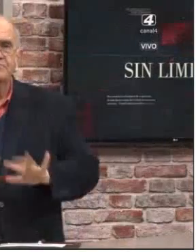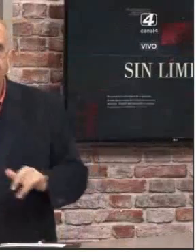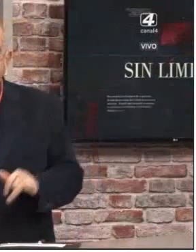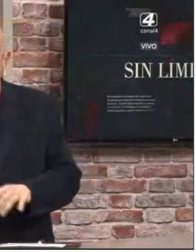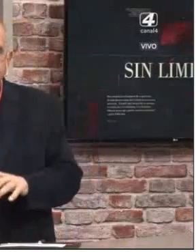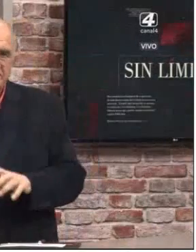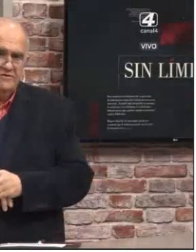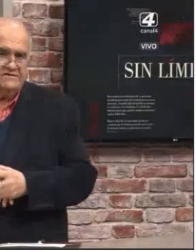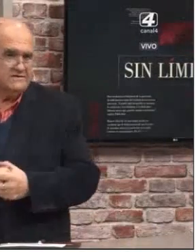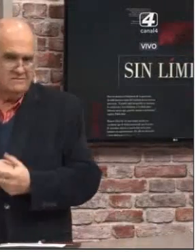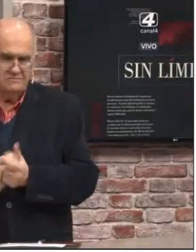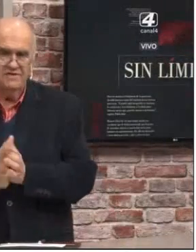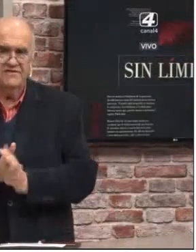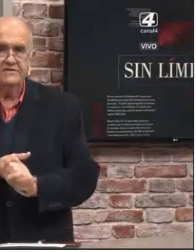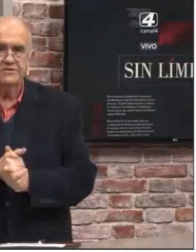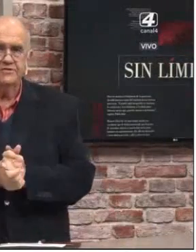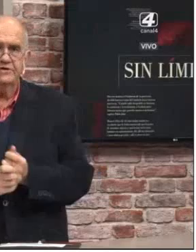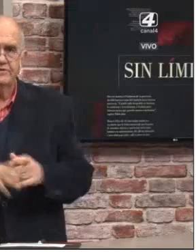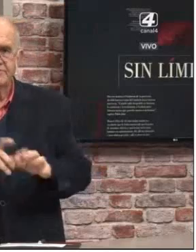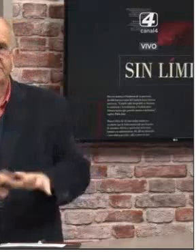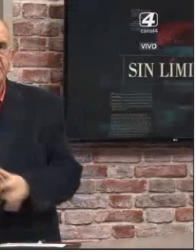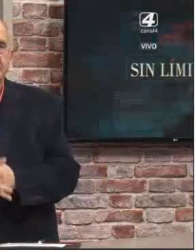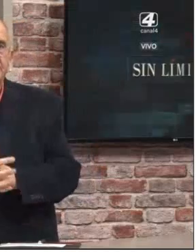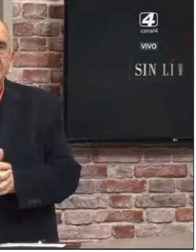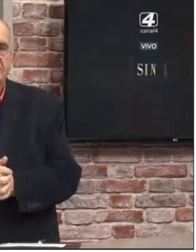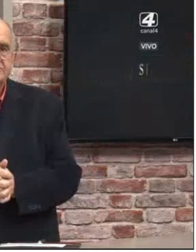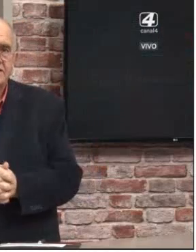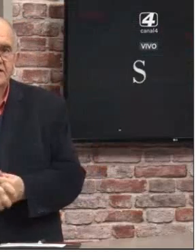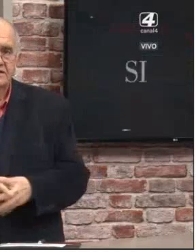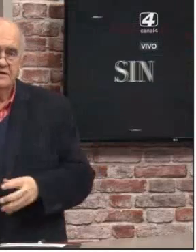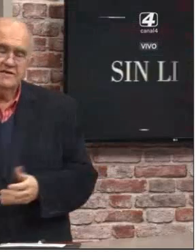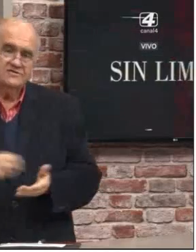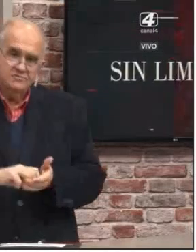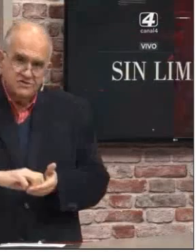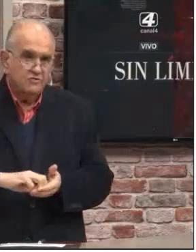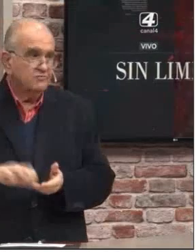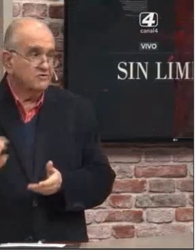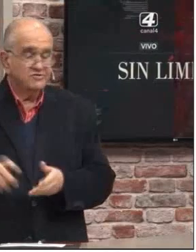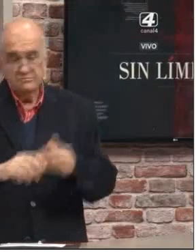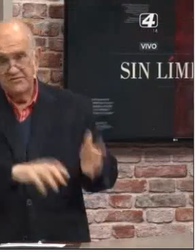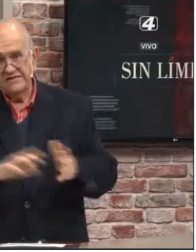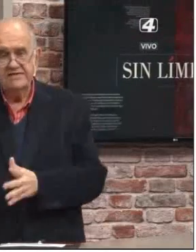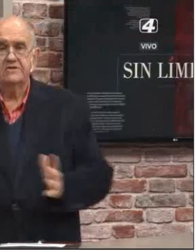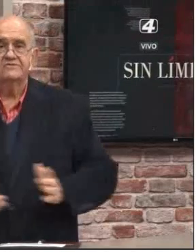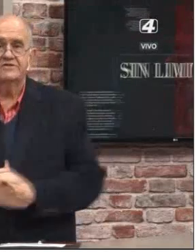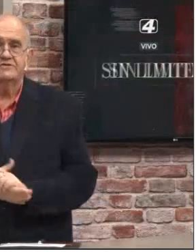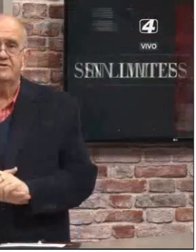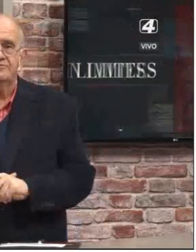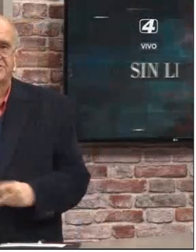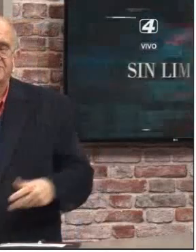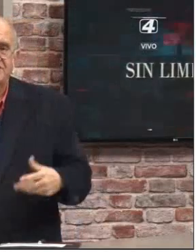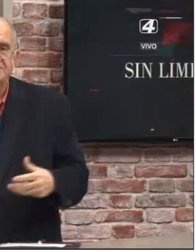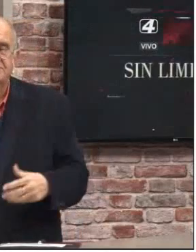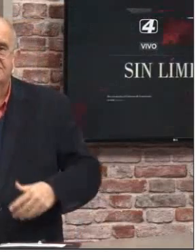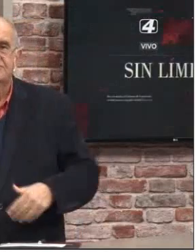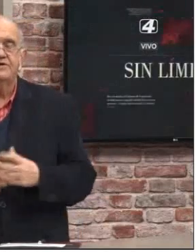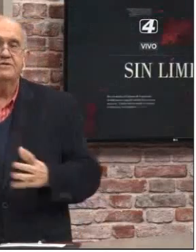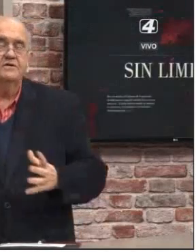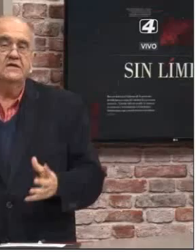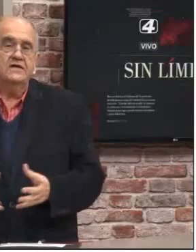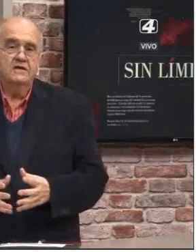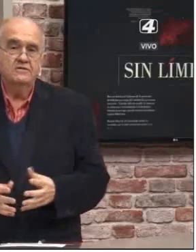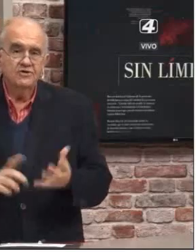es co pp que no los jueces lo más fácil de todo es copiar y pegar o sea que es homicidio culposo fue el accidente homicidio culposo ahora viene